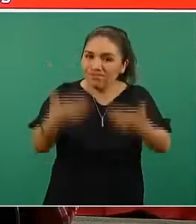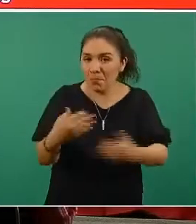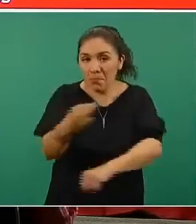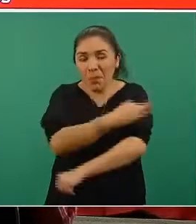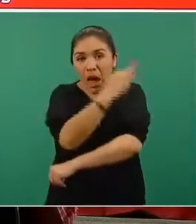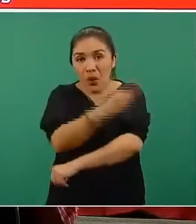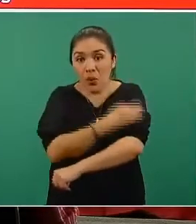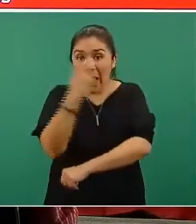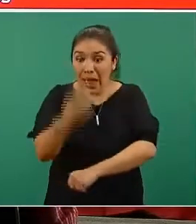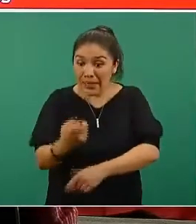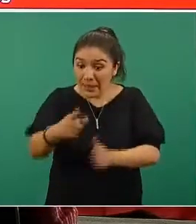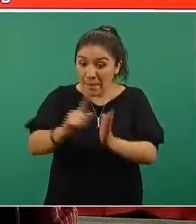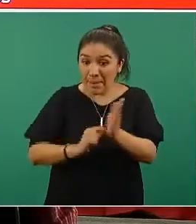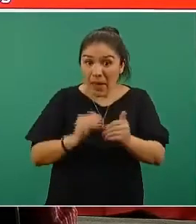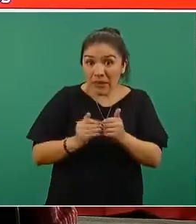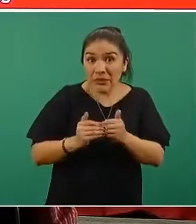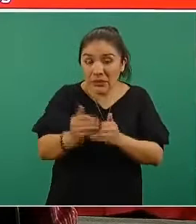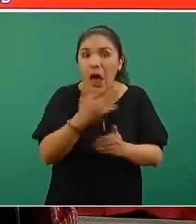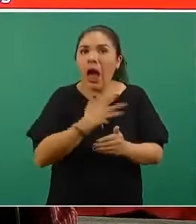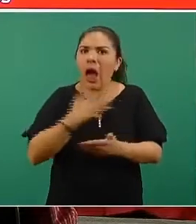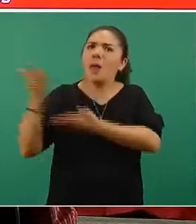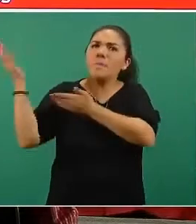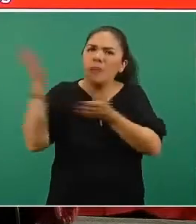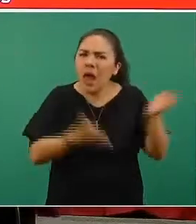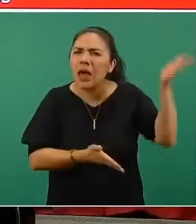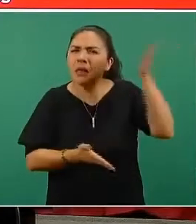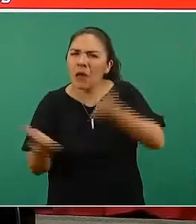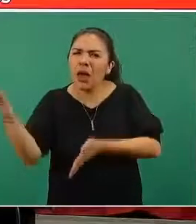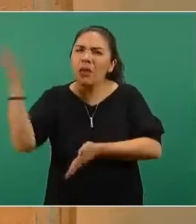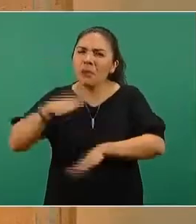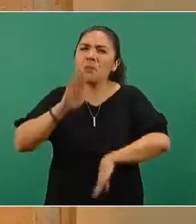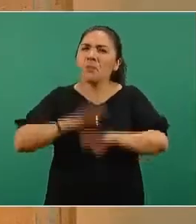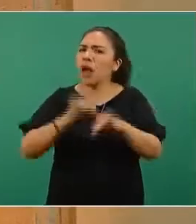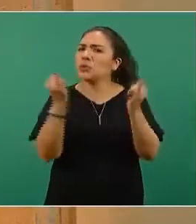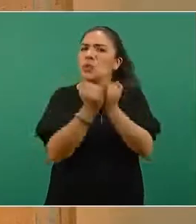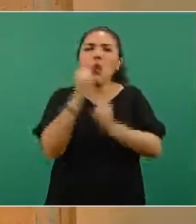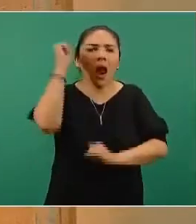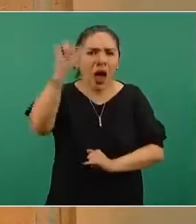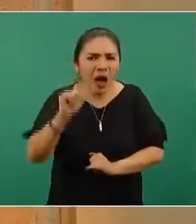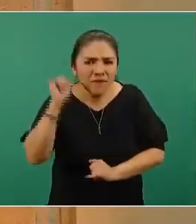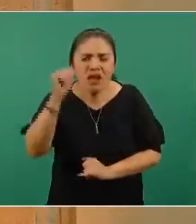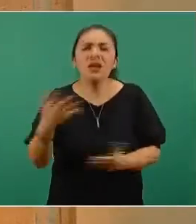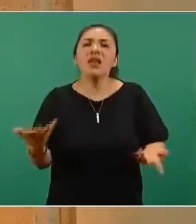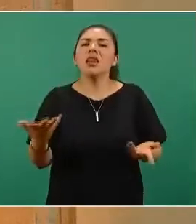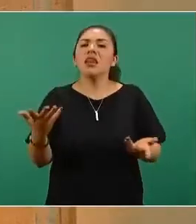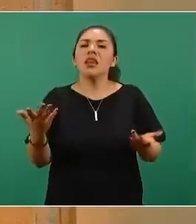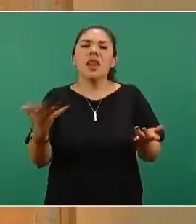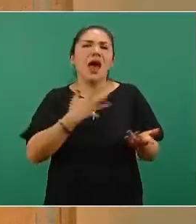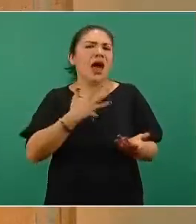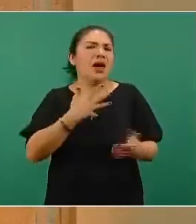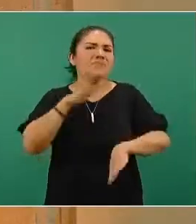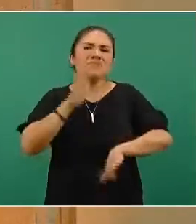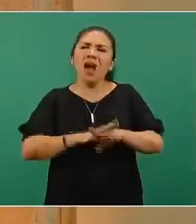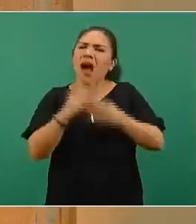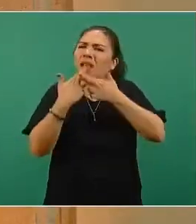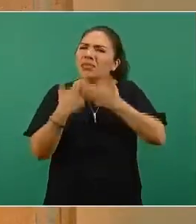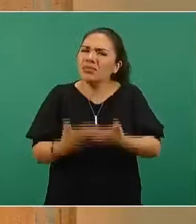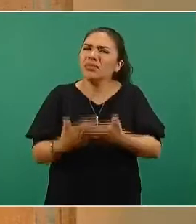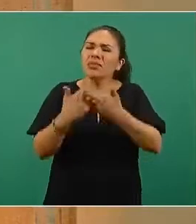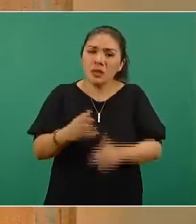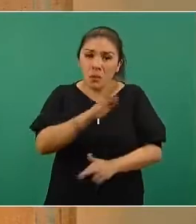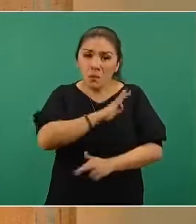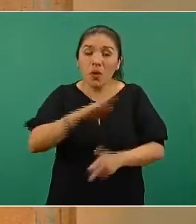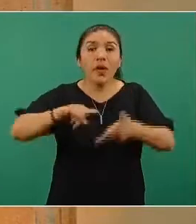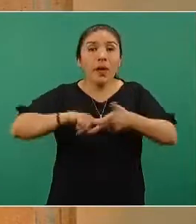mes estaremos recibiendo de manera constante y también en abril también hay una enorme probabilidad